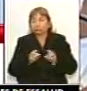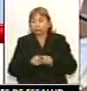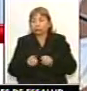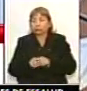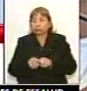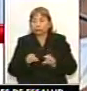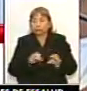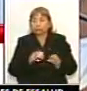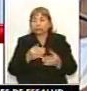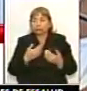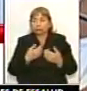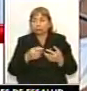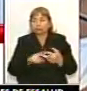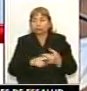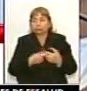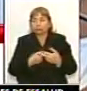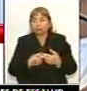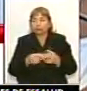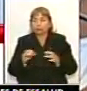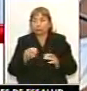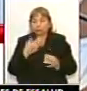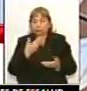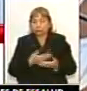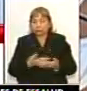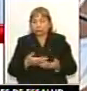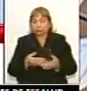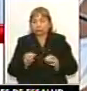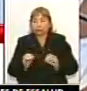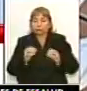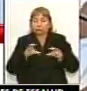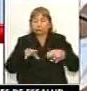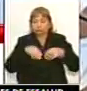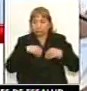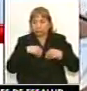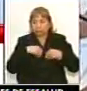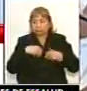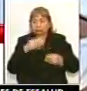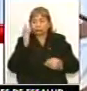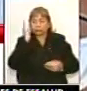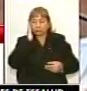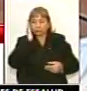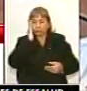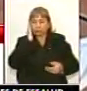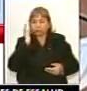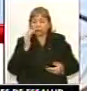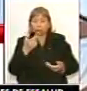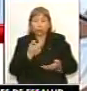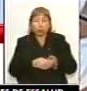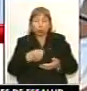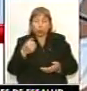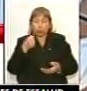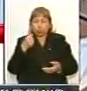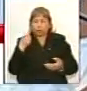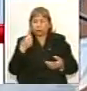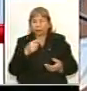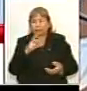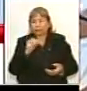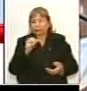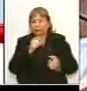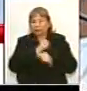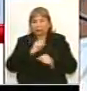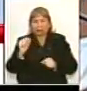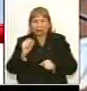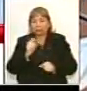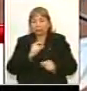creo que es una iniciativa que se debe aprobar. Sabemos que va a haber fuertes lobbies, fuerte oposición a